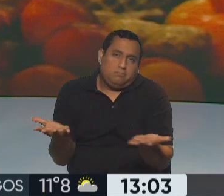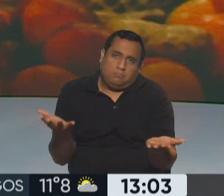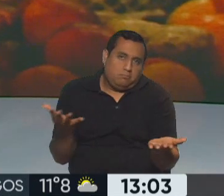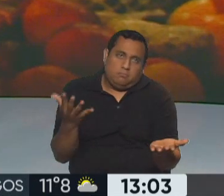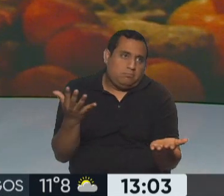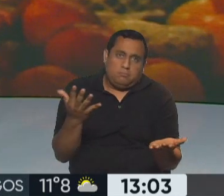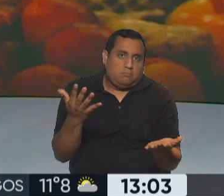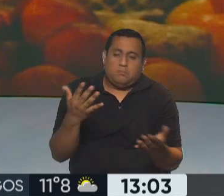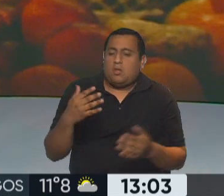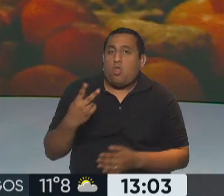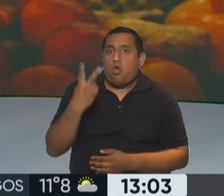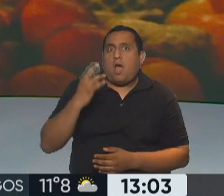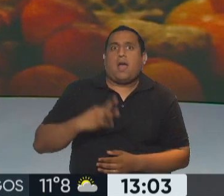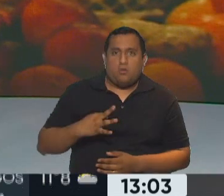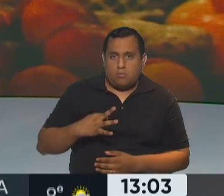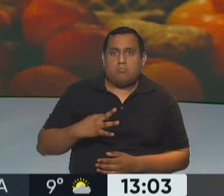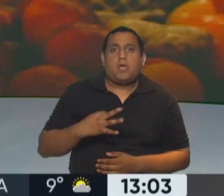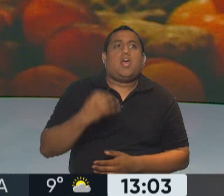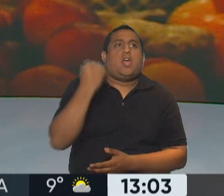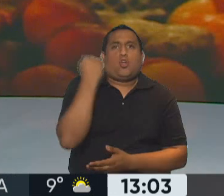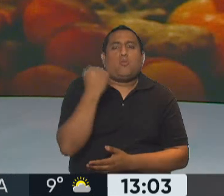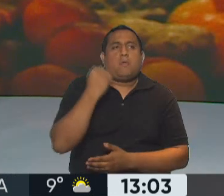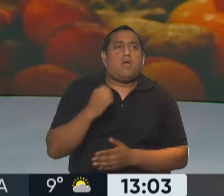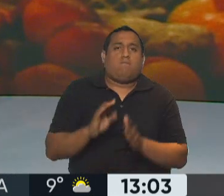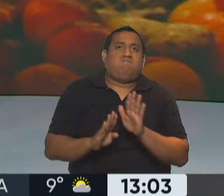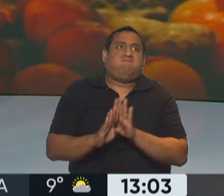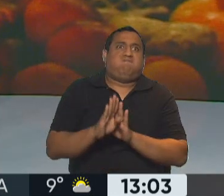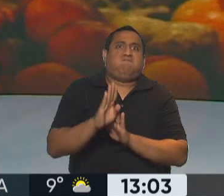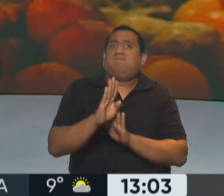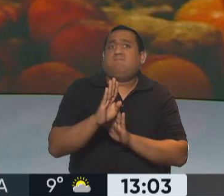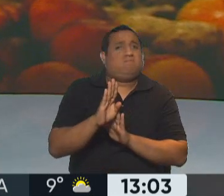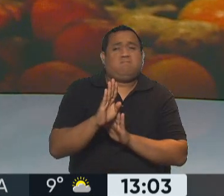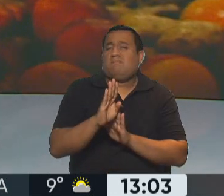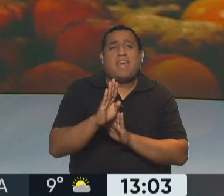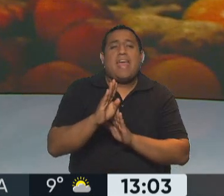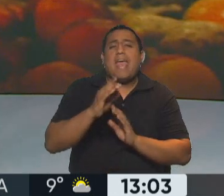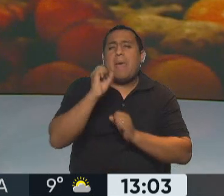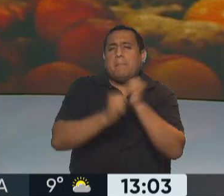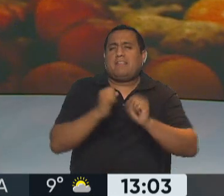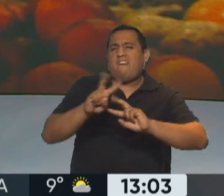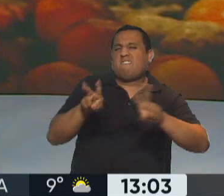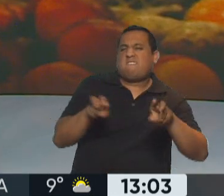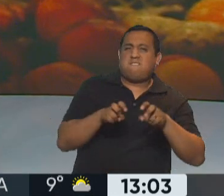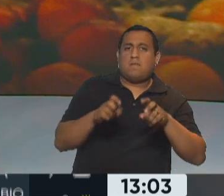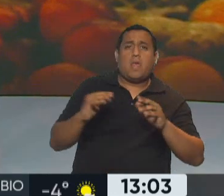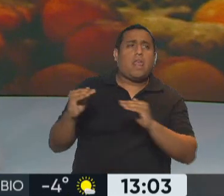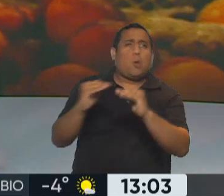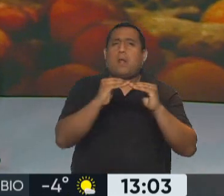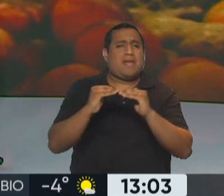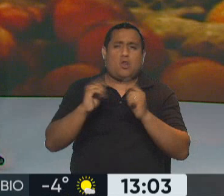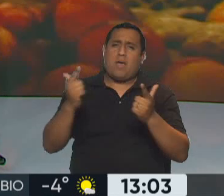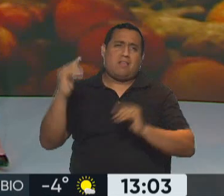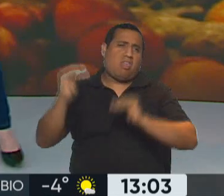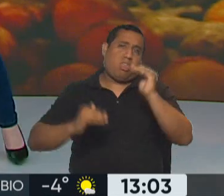que creció 2 años consecutivos, una economía que tiene más ganancias empresariales, que tiene más desigualdad y que además está en